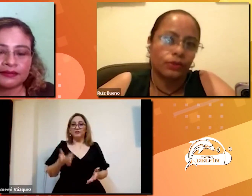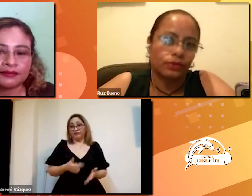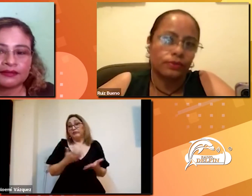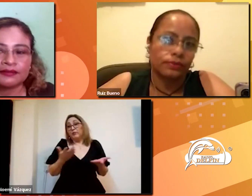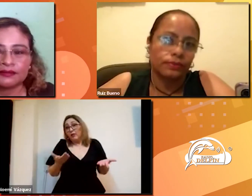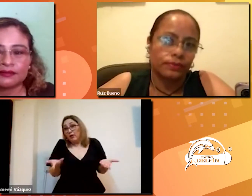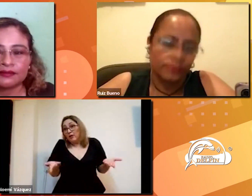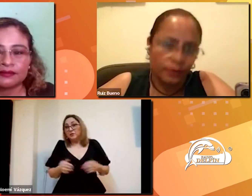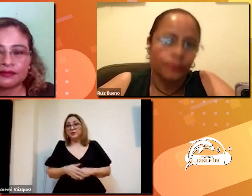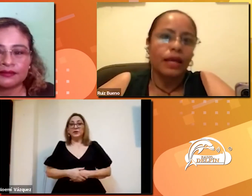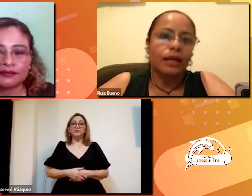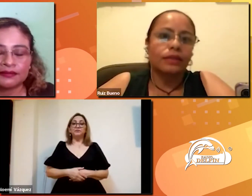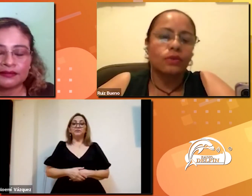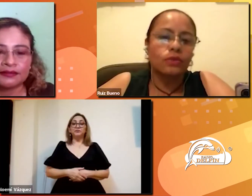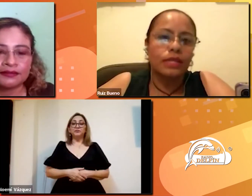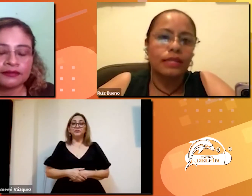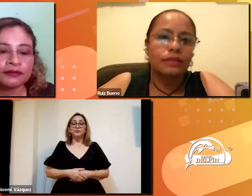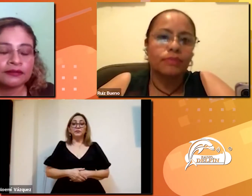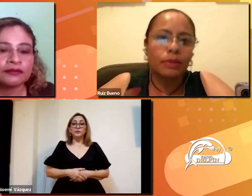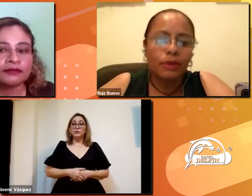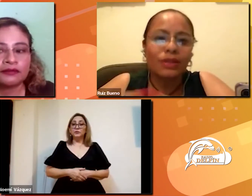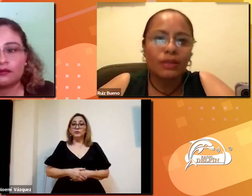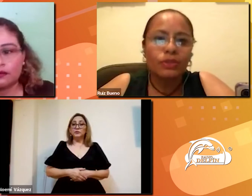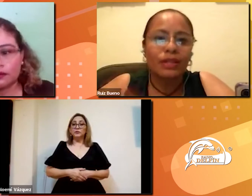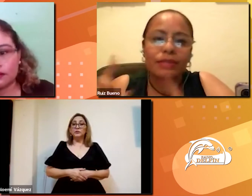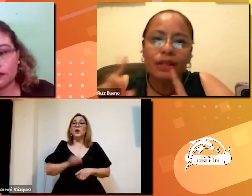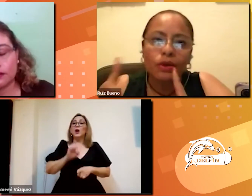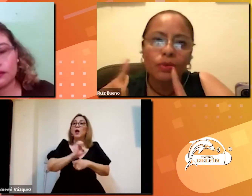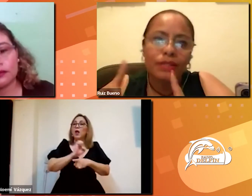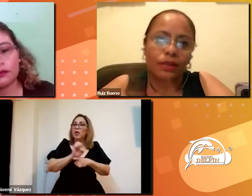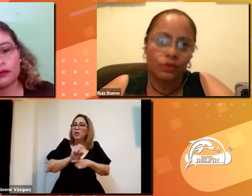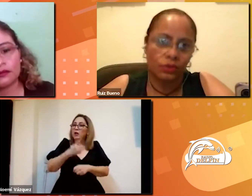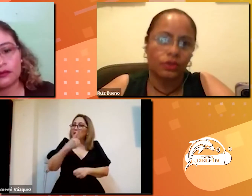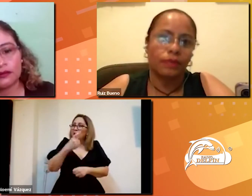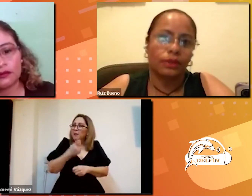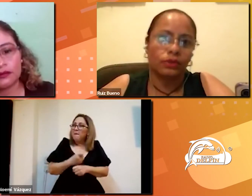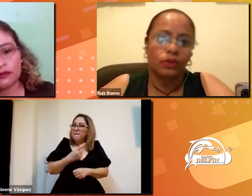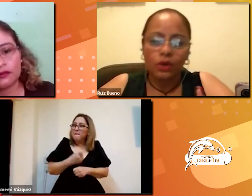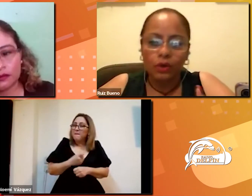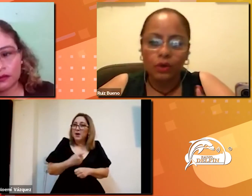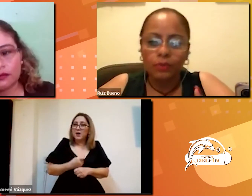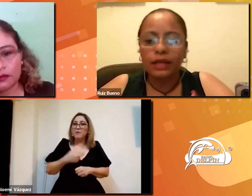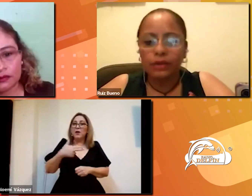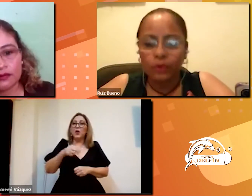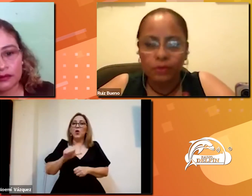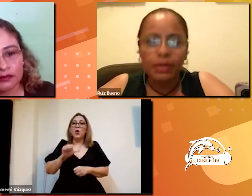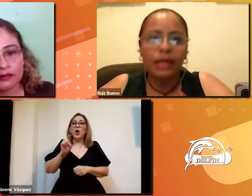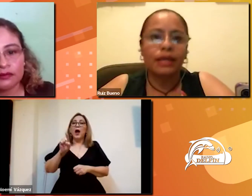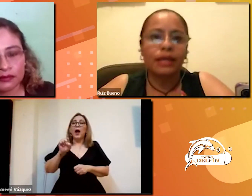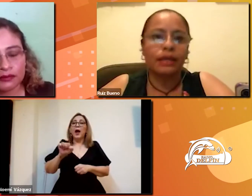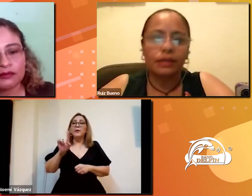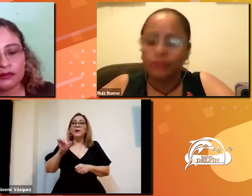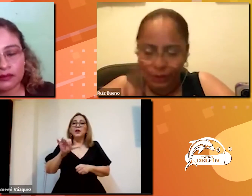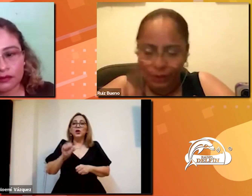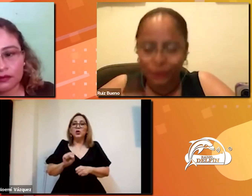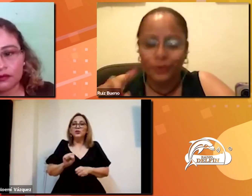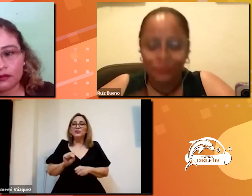tus hábitos, ¿no? Entonces, primero tenemos que revisar cómo están nuestros hábitos.